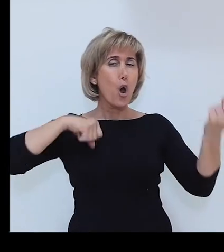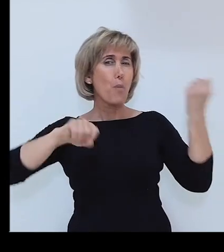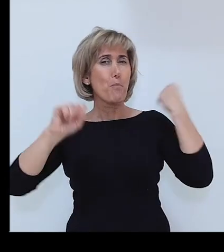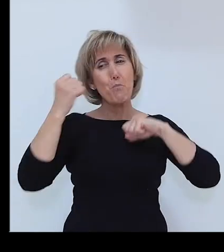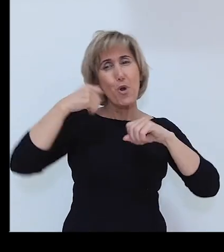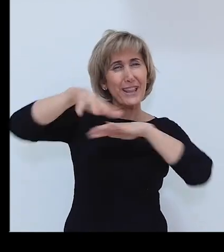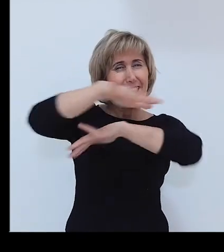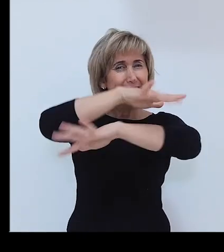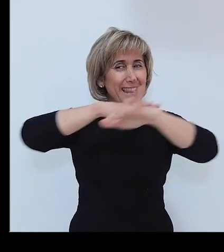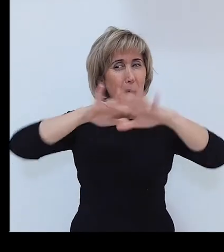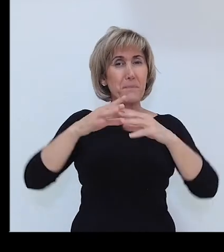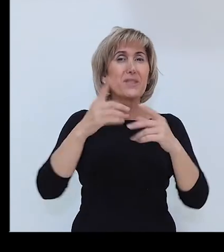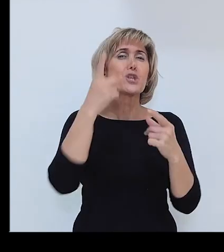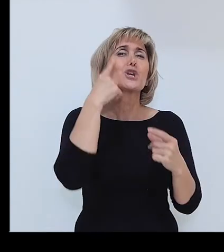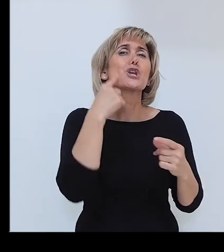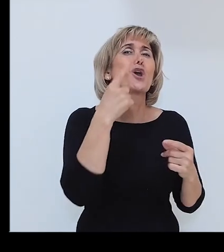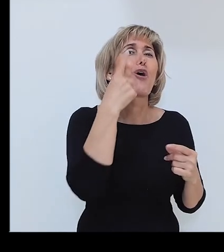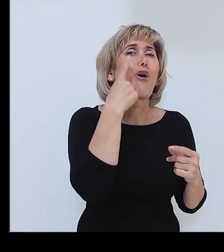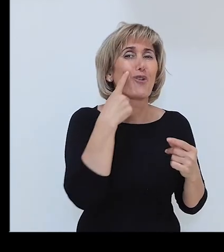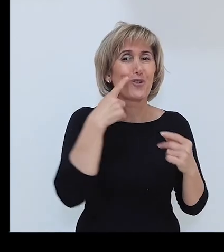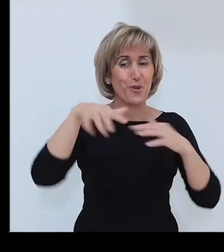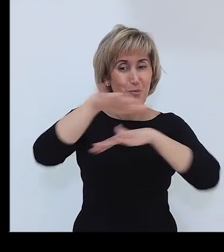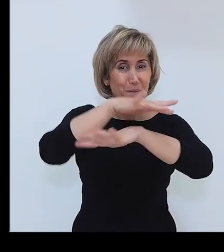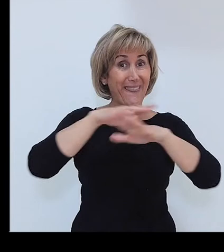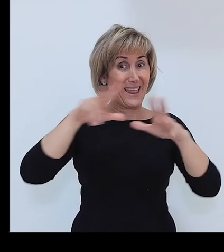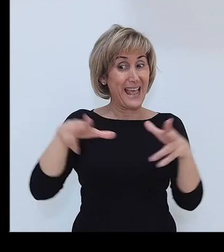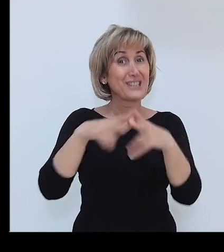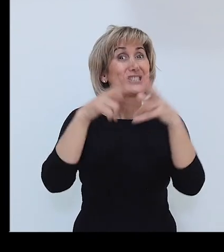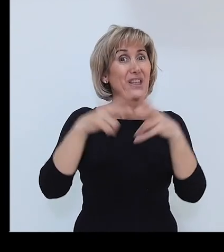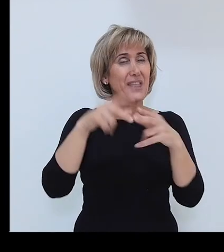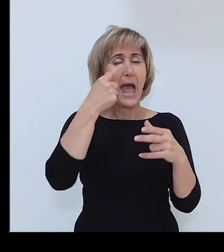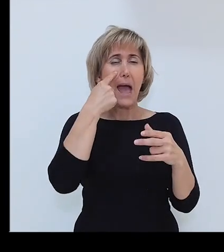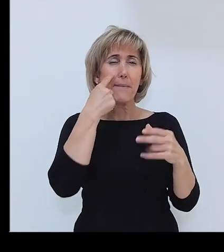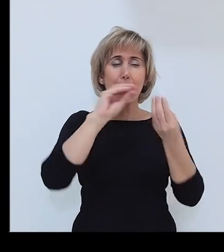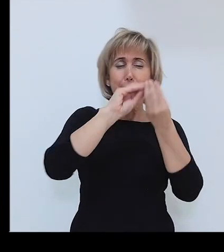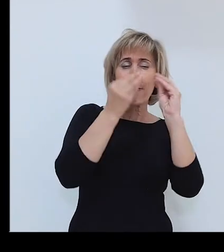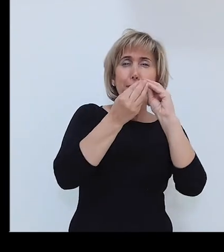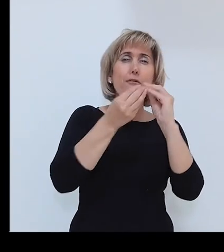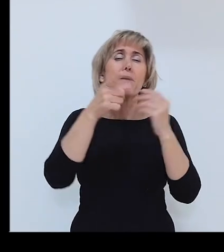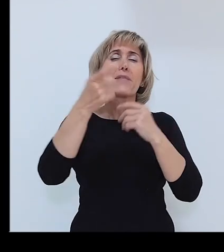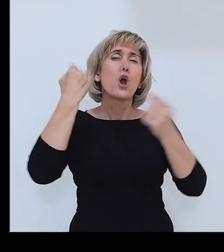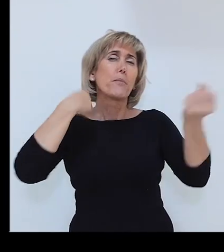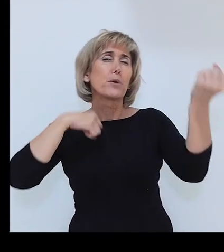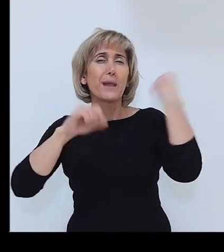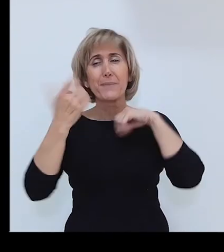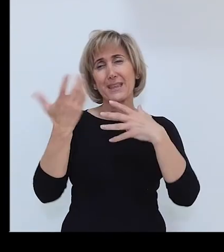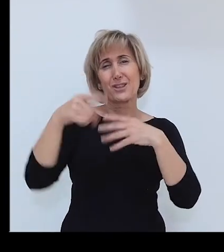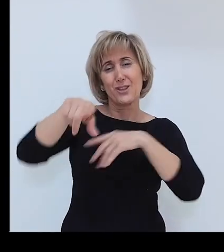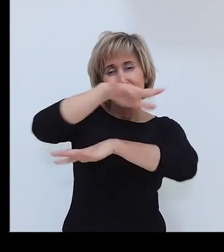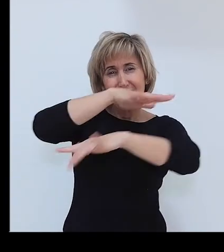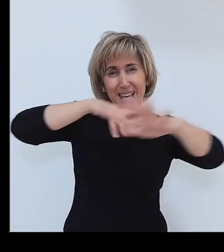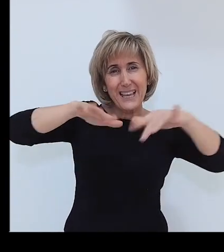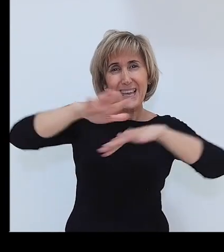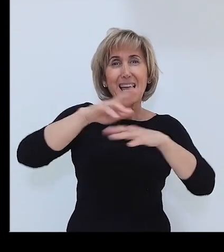como las ideas colectivas de una sociedad sobre los comportamientos de la propia sociedad, y las costumbres, que serían